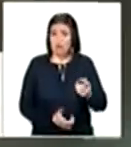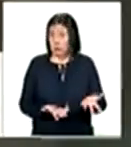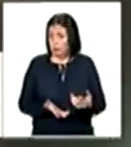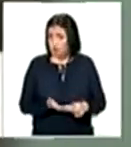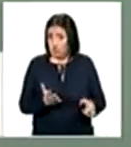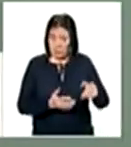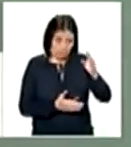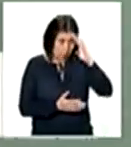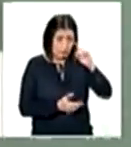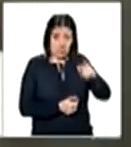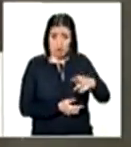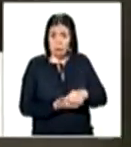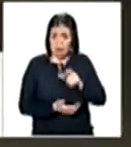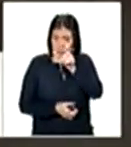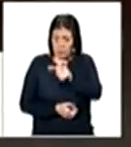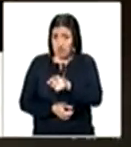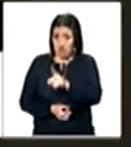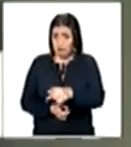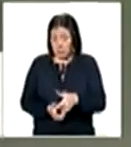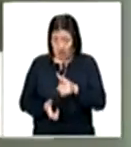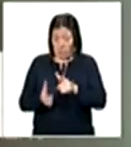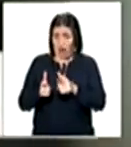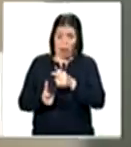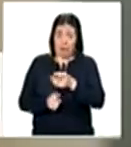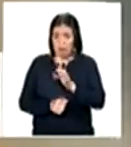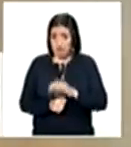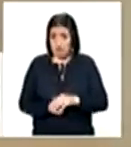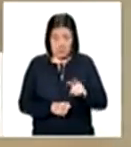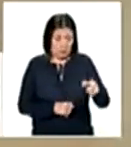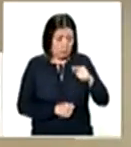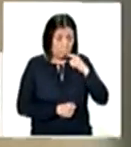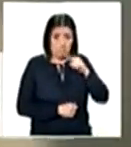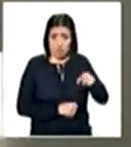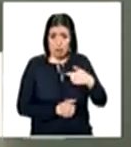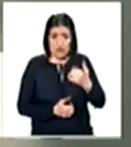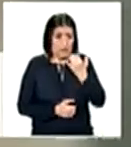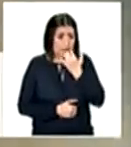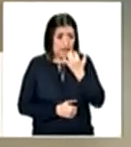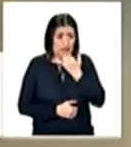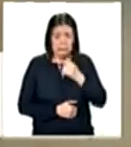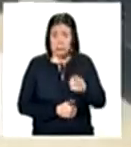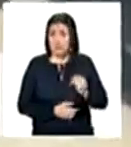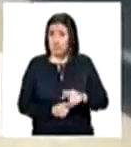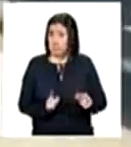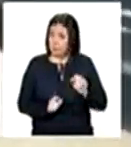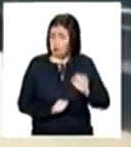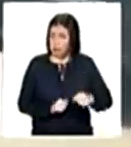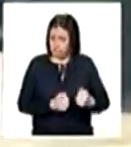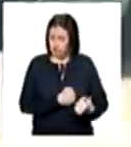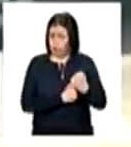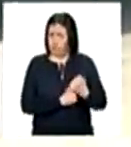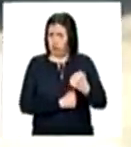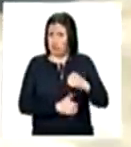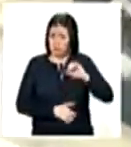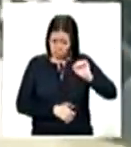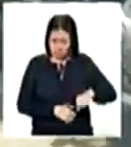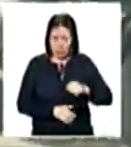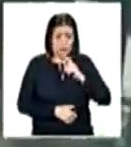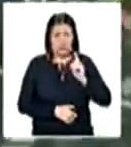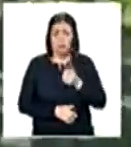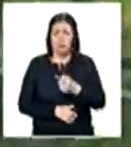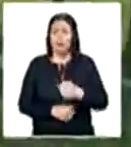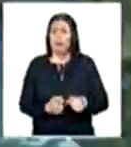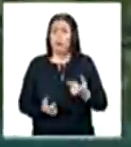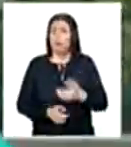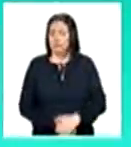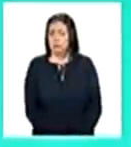fuentes policiales, el acusado había bebido licor. Esta mujer está asustada, pero con valentía denunció a su agresor.